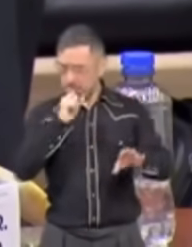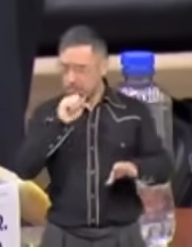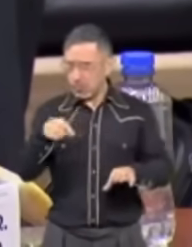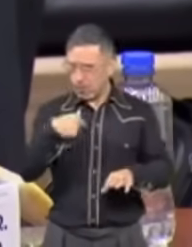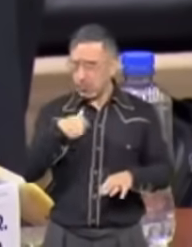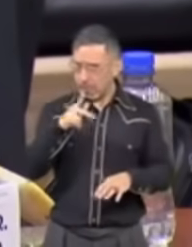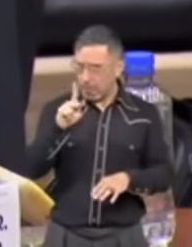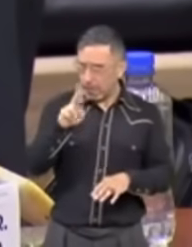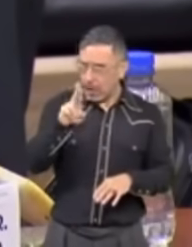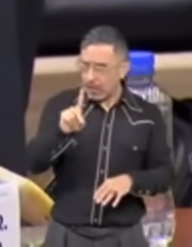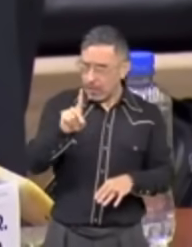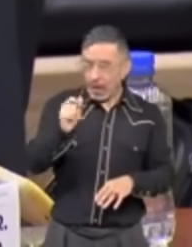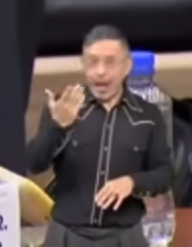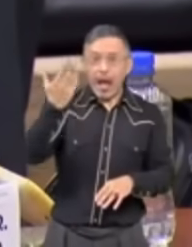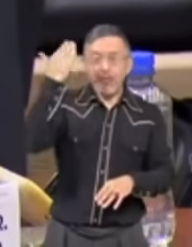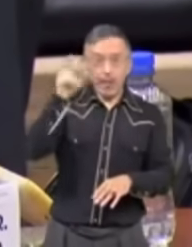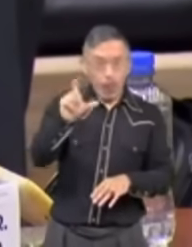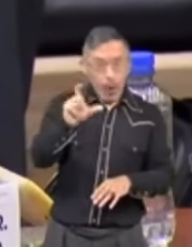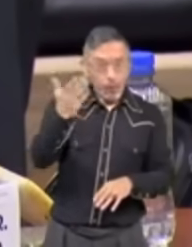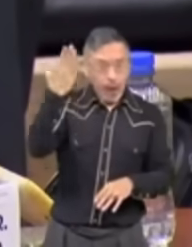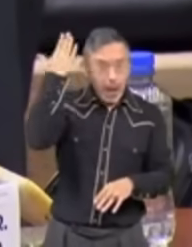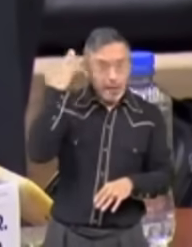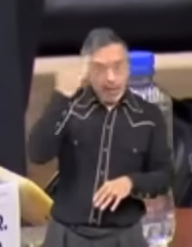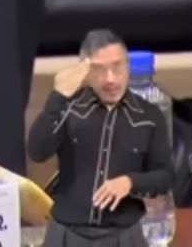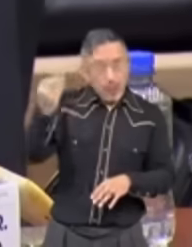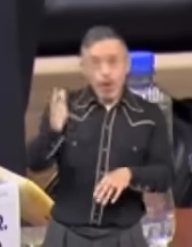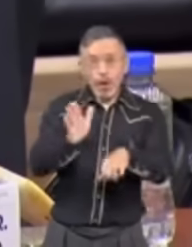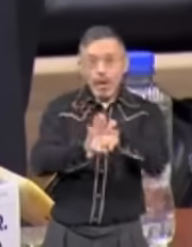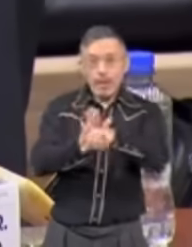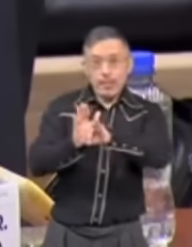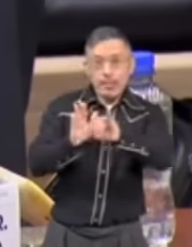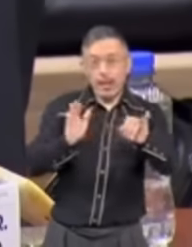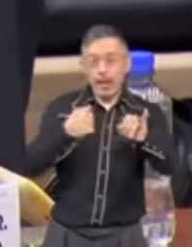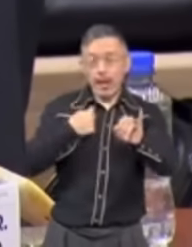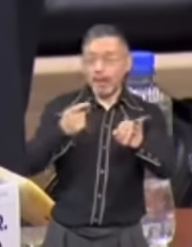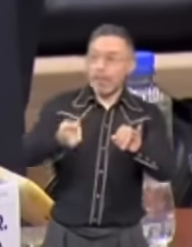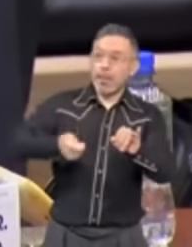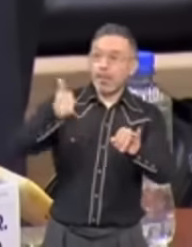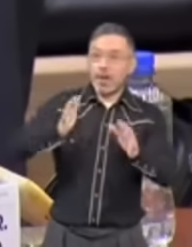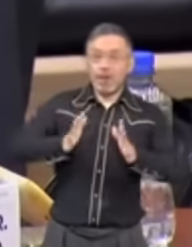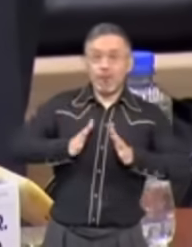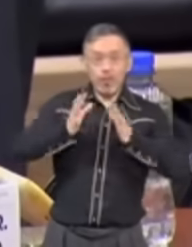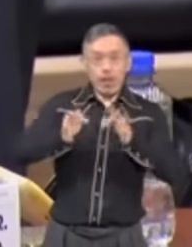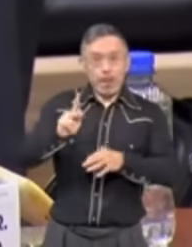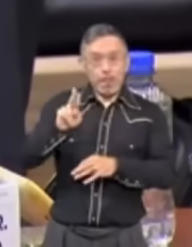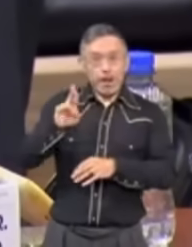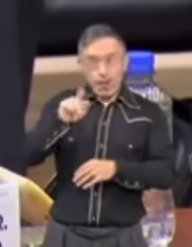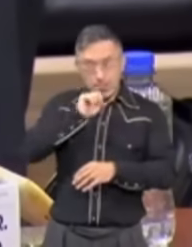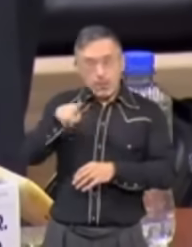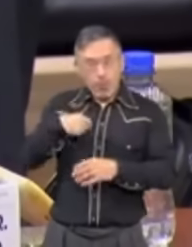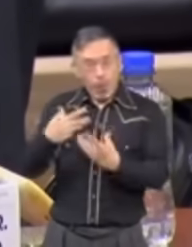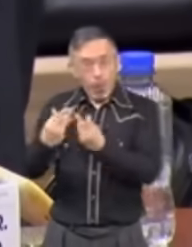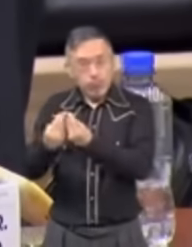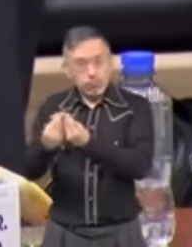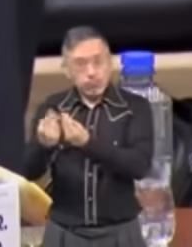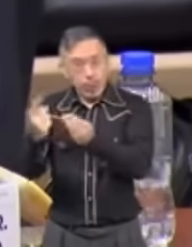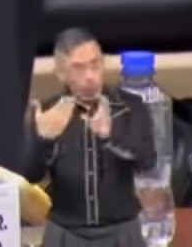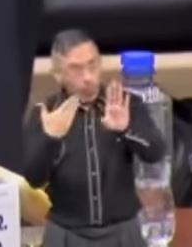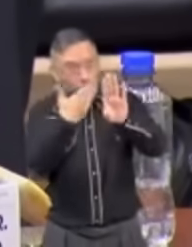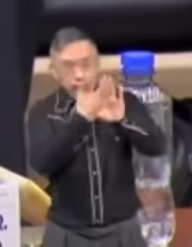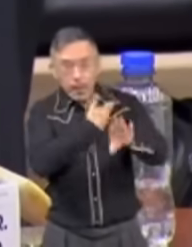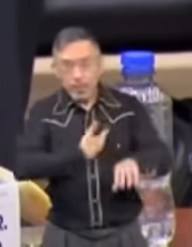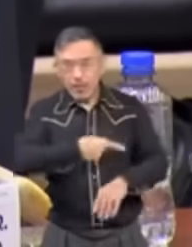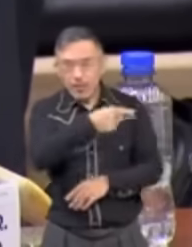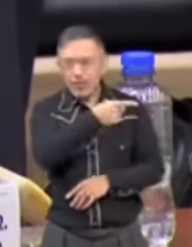mucha honra, cuando era decente este partido, cuando era de izquierda. Y no nació contra el presidencialismo, nació por un cambio